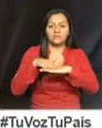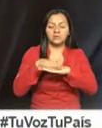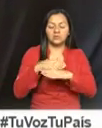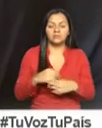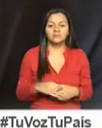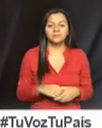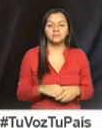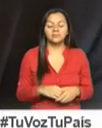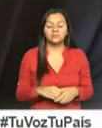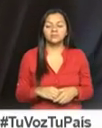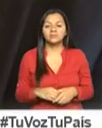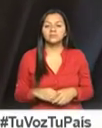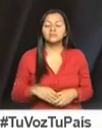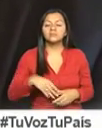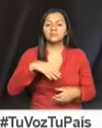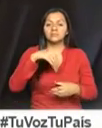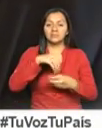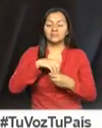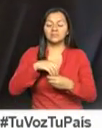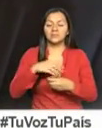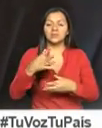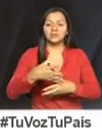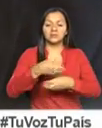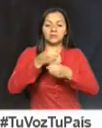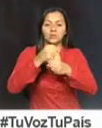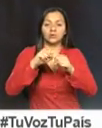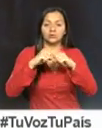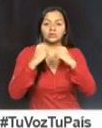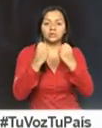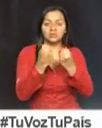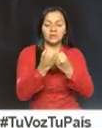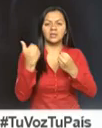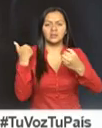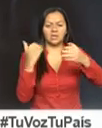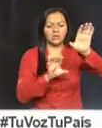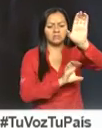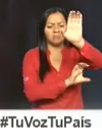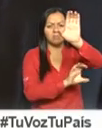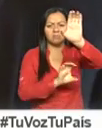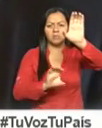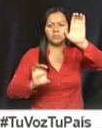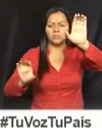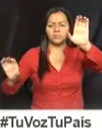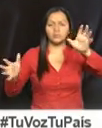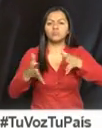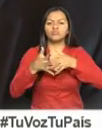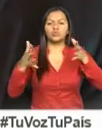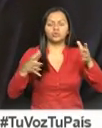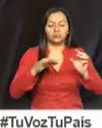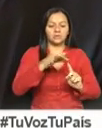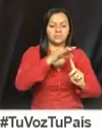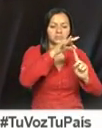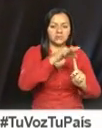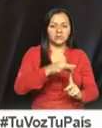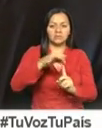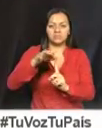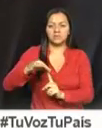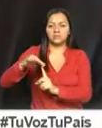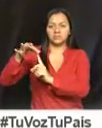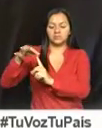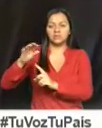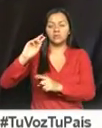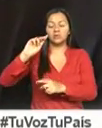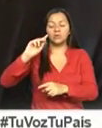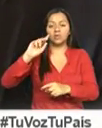Dentro de la seguridad social existen regímenes especiales. El Estado ecuatoriano normará,